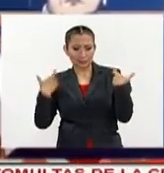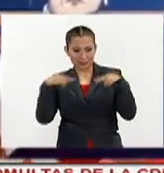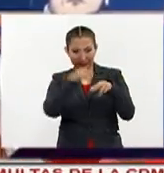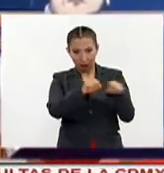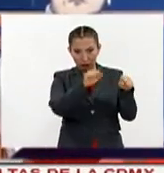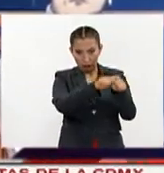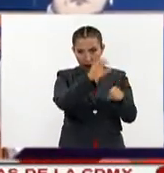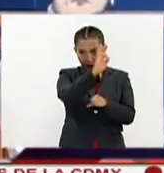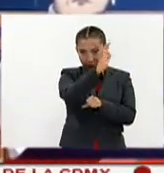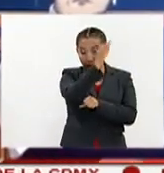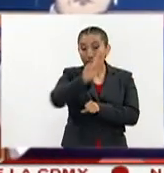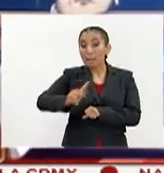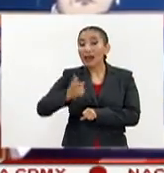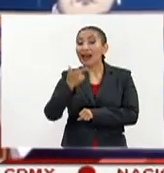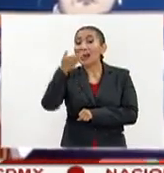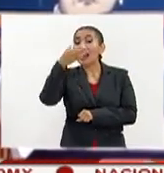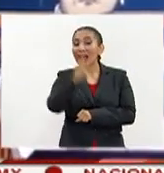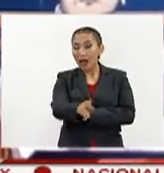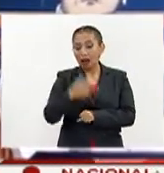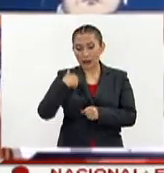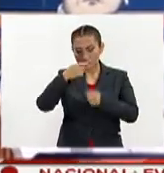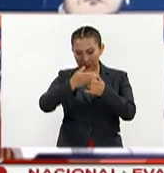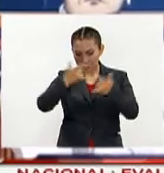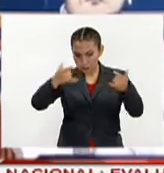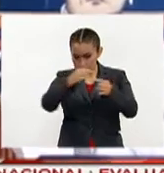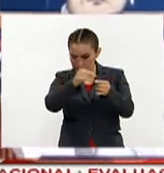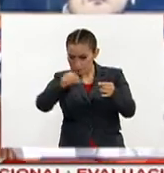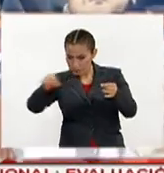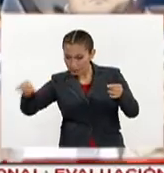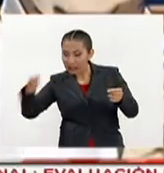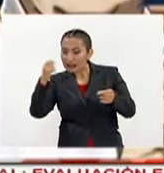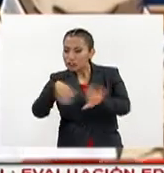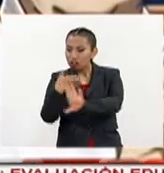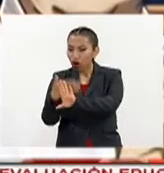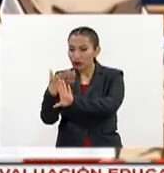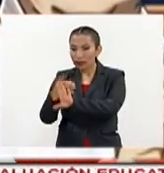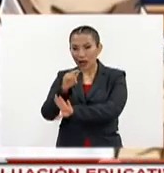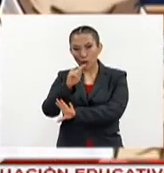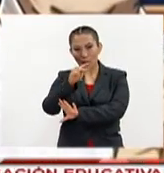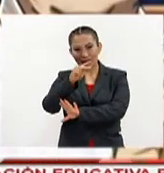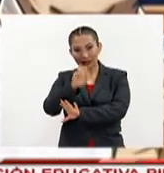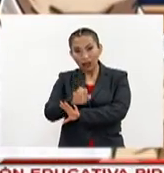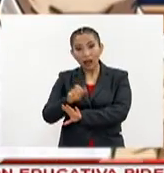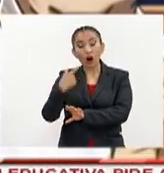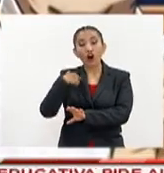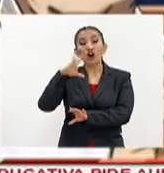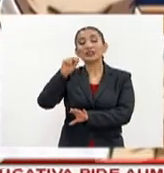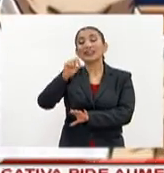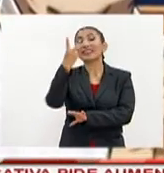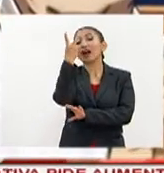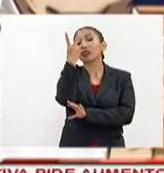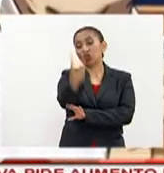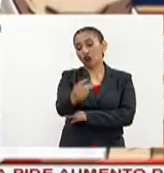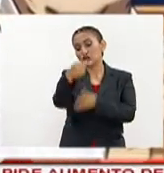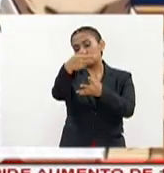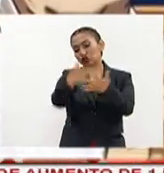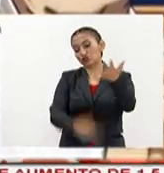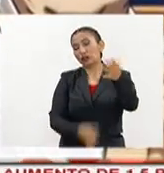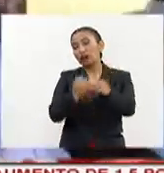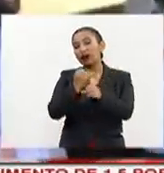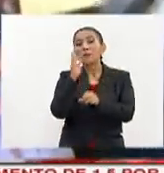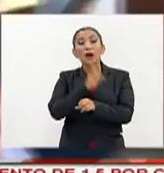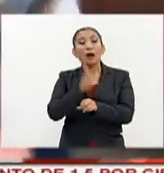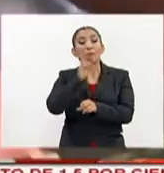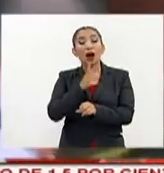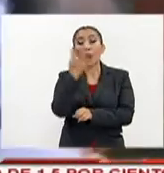representación social de la Federación. La PGR desglosó la imputación en contra de Duarte con 82 datos de prueba